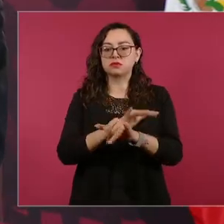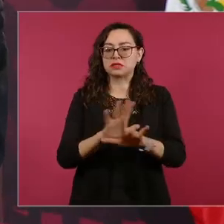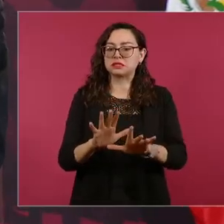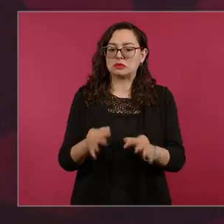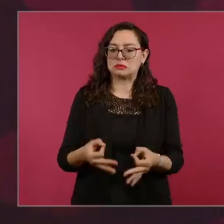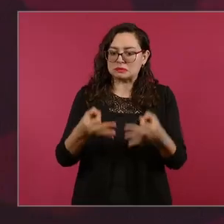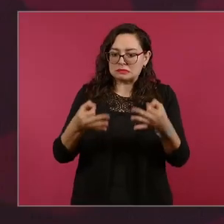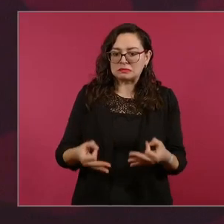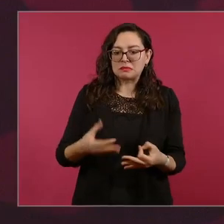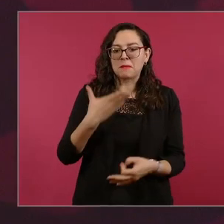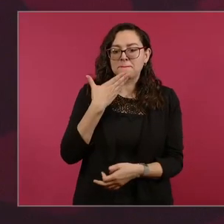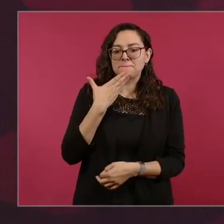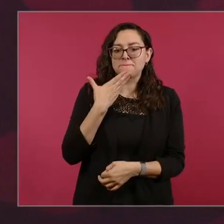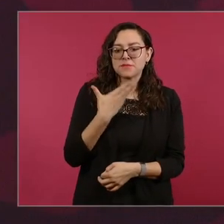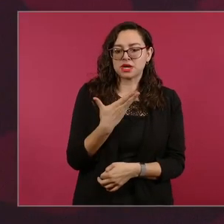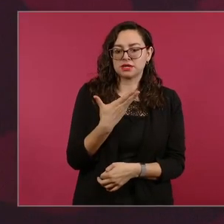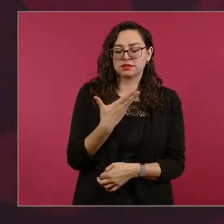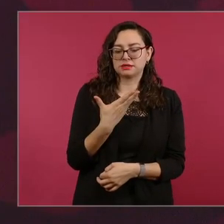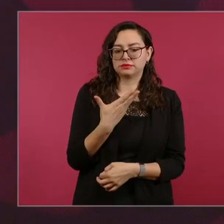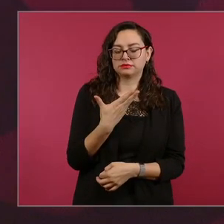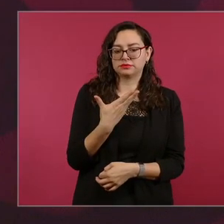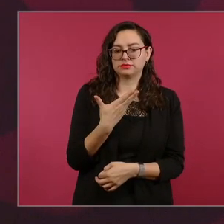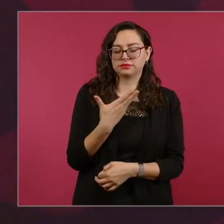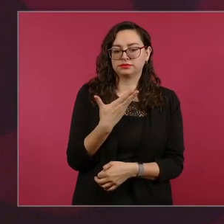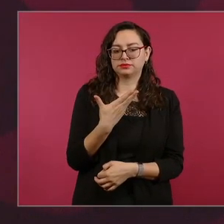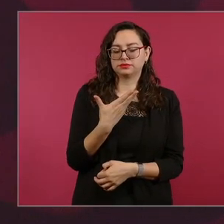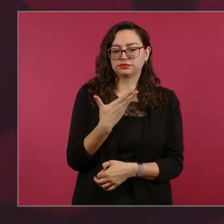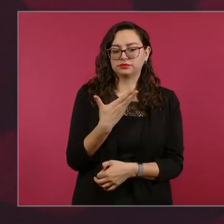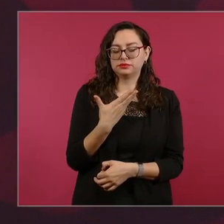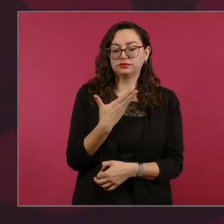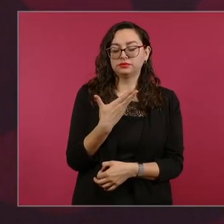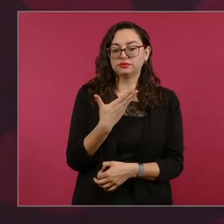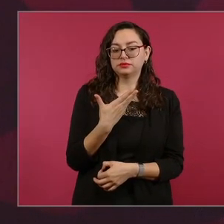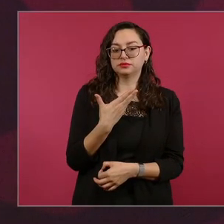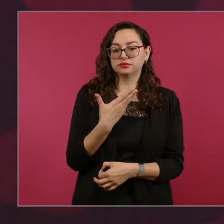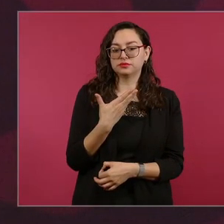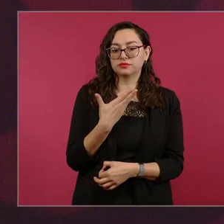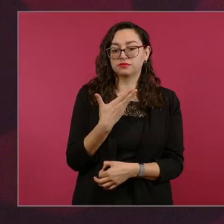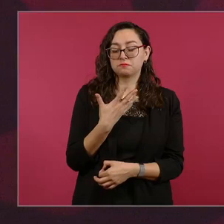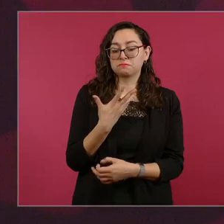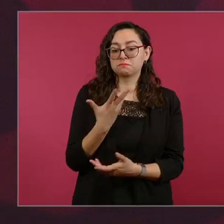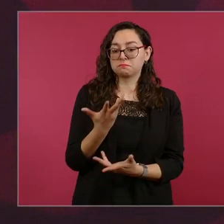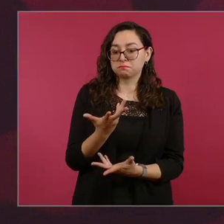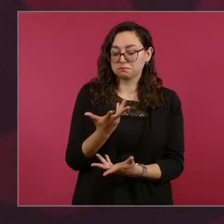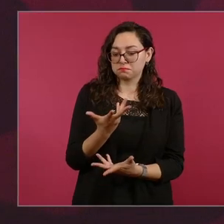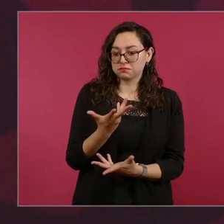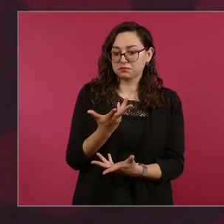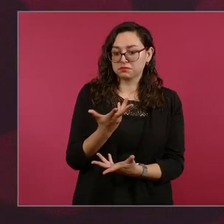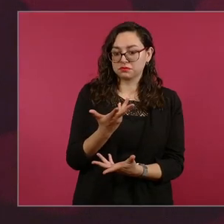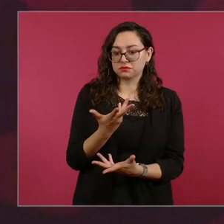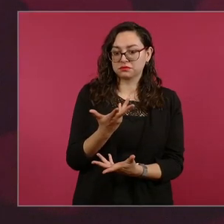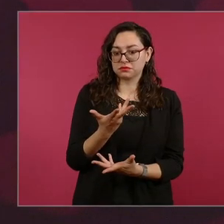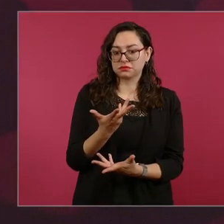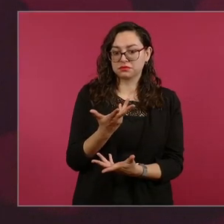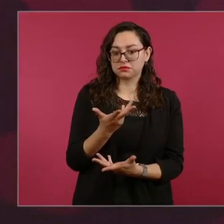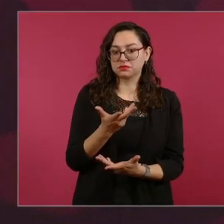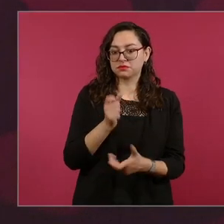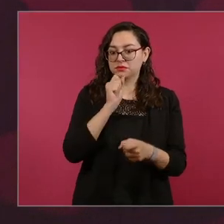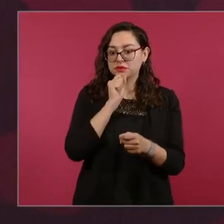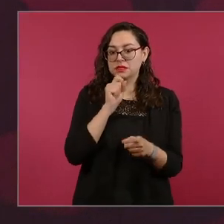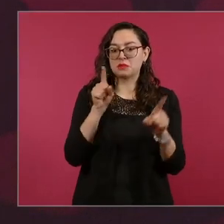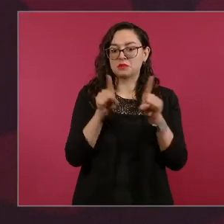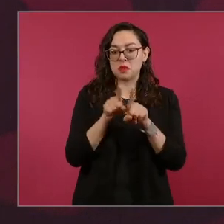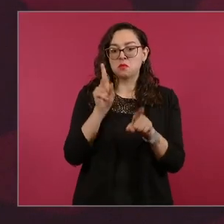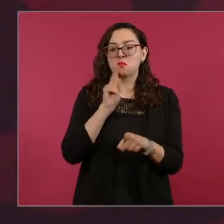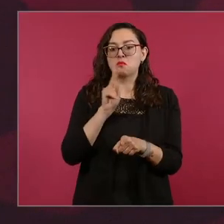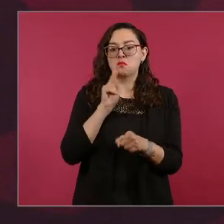que se presenten también todas las